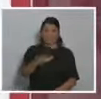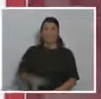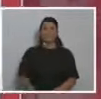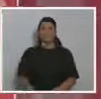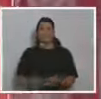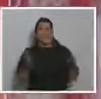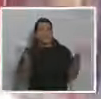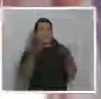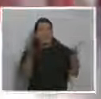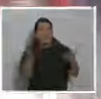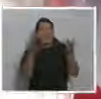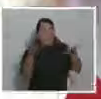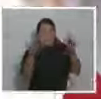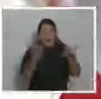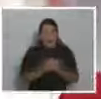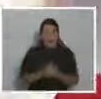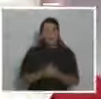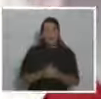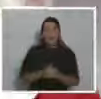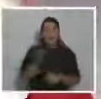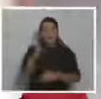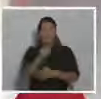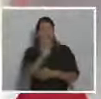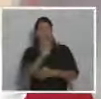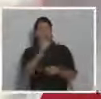1, 2 y 3. ¡Vamos! ¡Vamos!